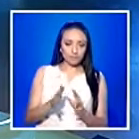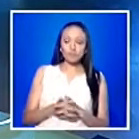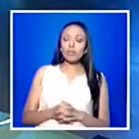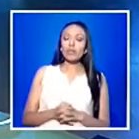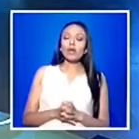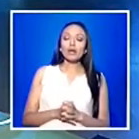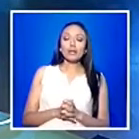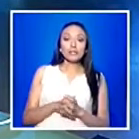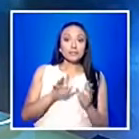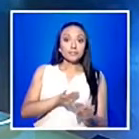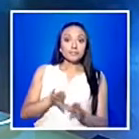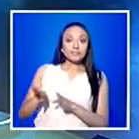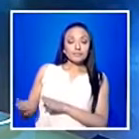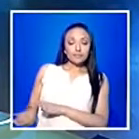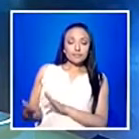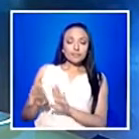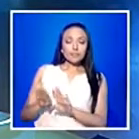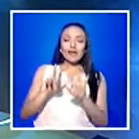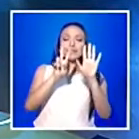las